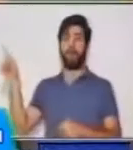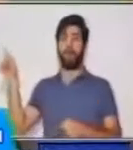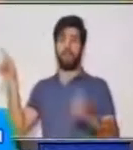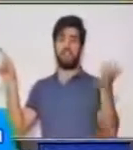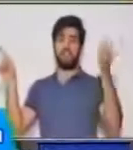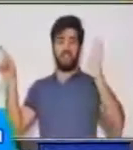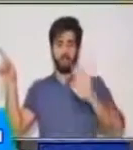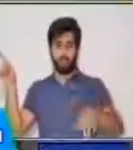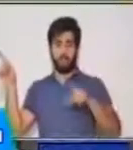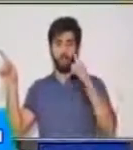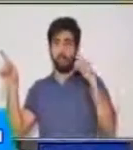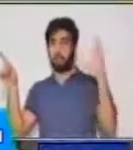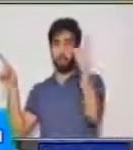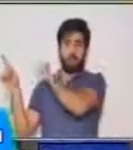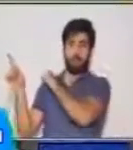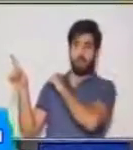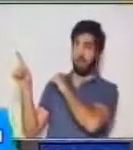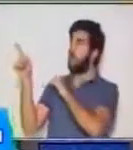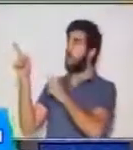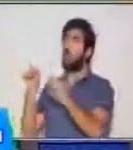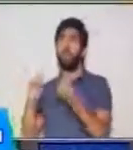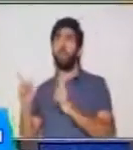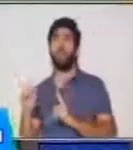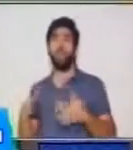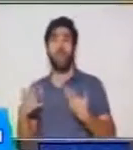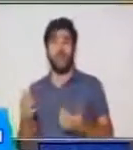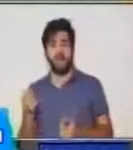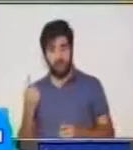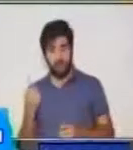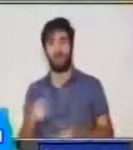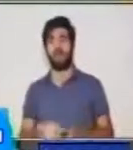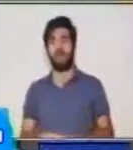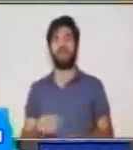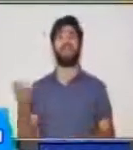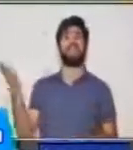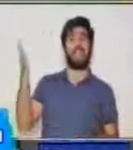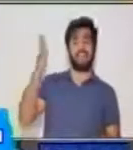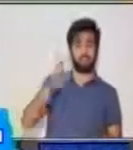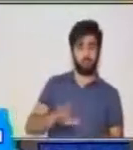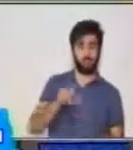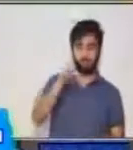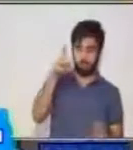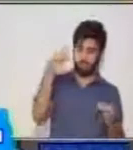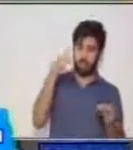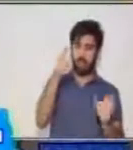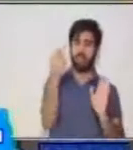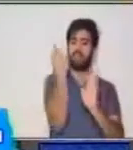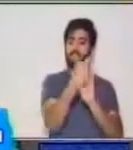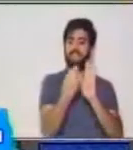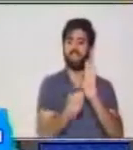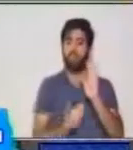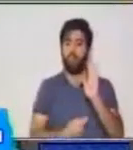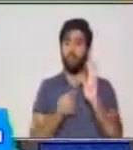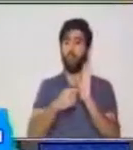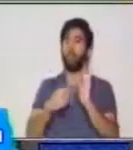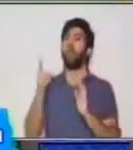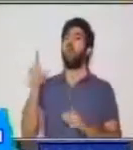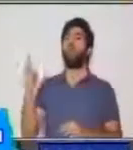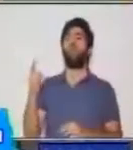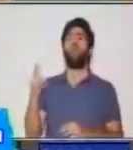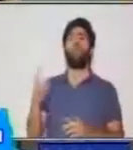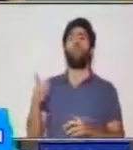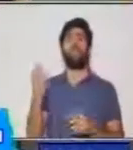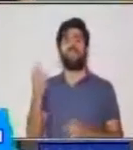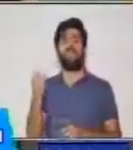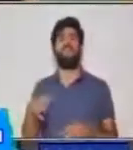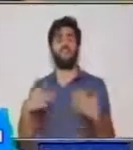y lenguaje, lo que vas a hacer es dibujar cuál es el objeto que desapareció. ¿Estás listo? Vamos a iniciar. Observa